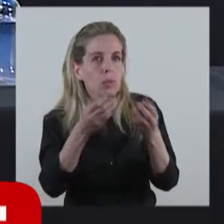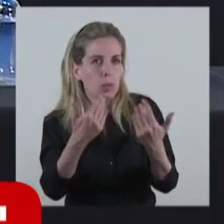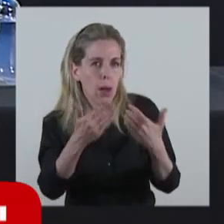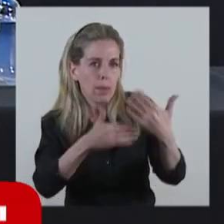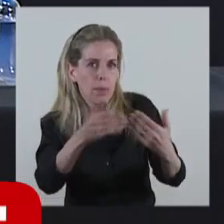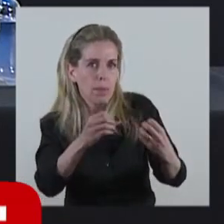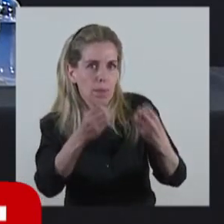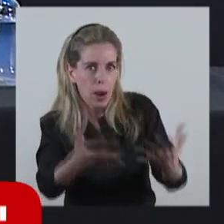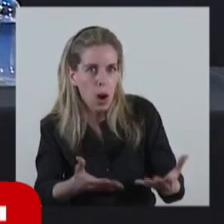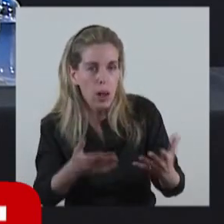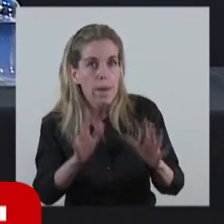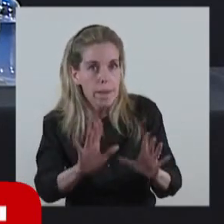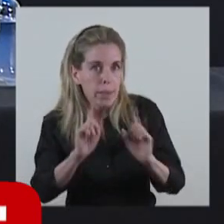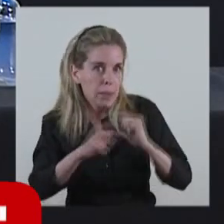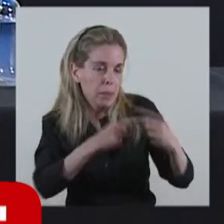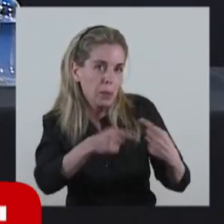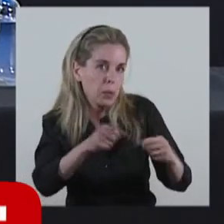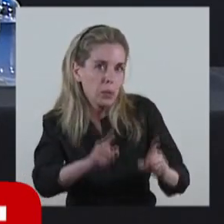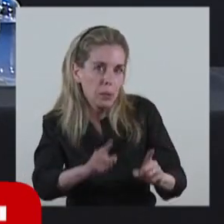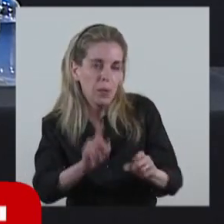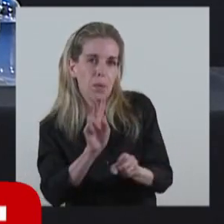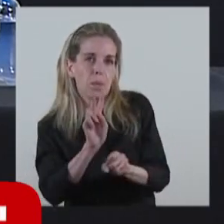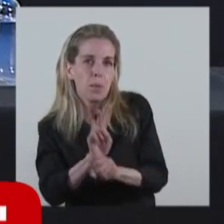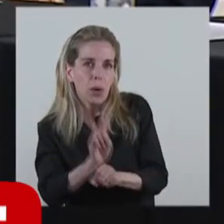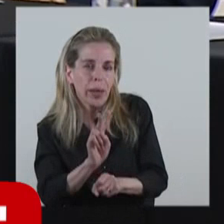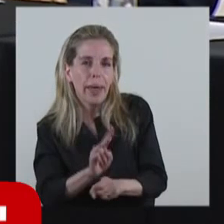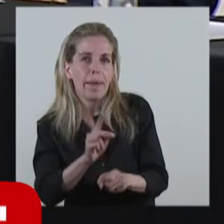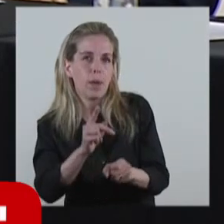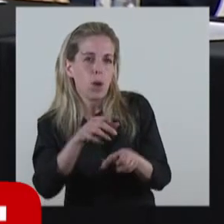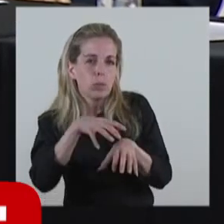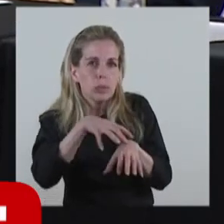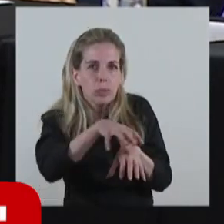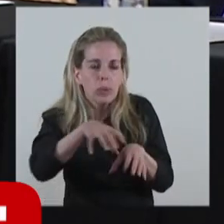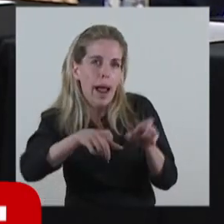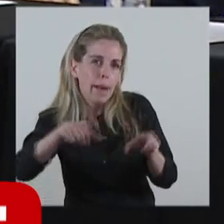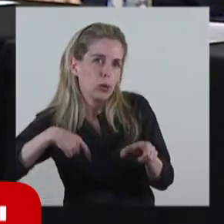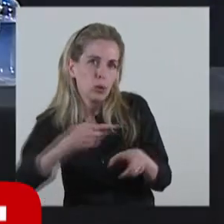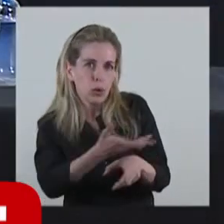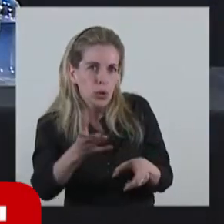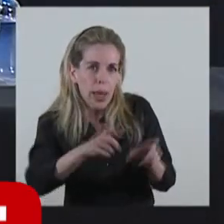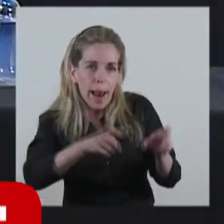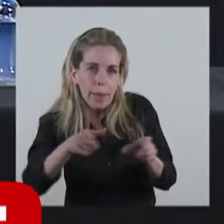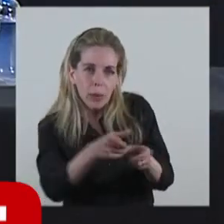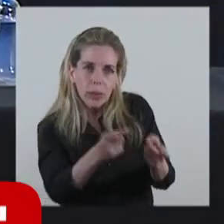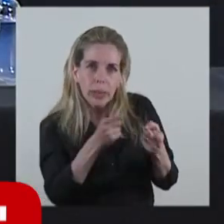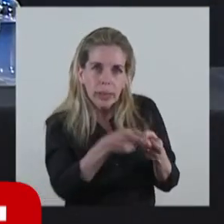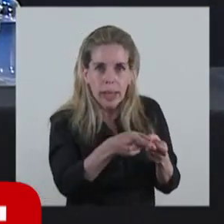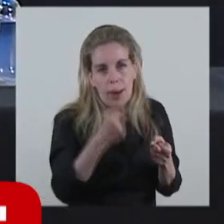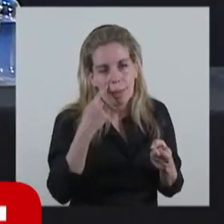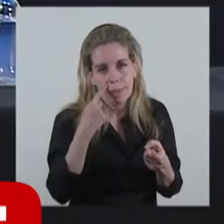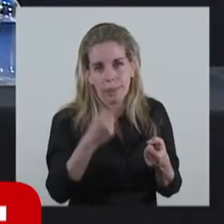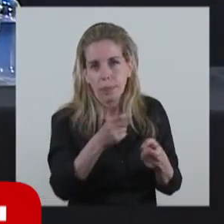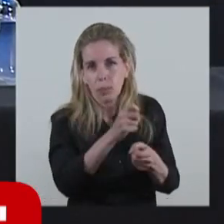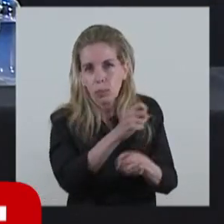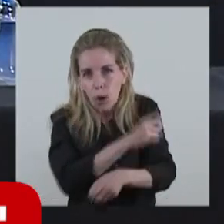obviamente continuando protegiendo a los sectores de nuestra sociedad que quedan en una situación de mayor